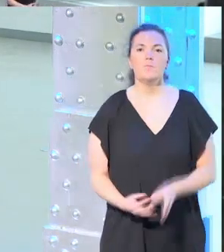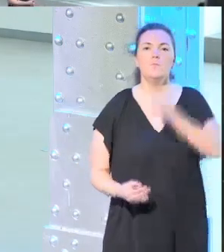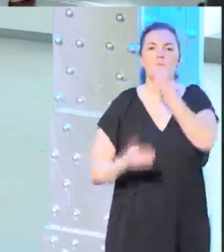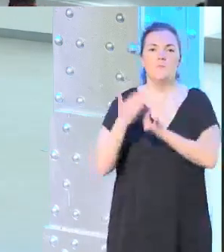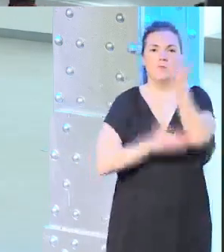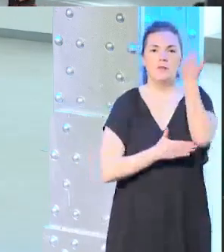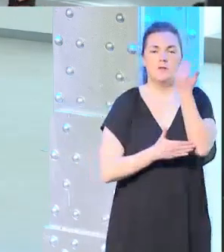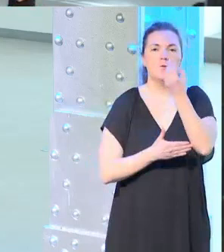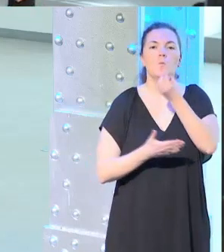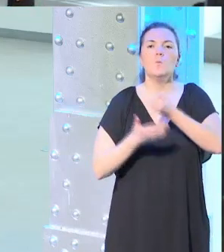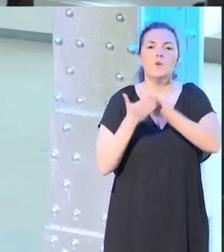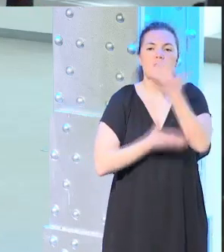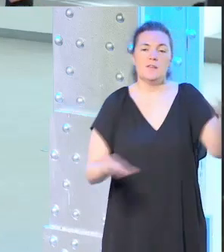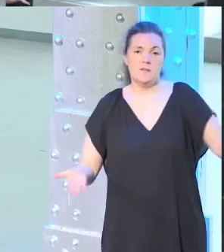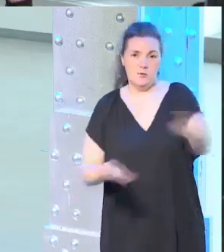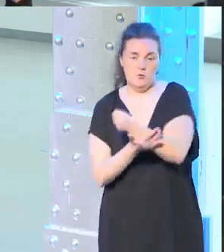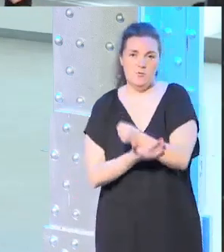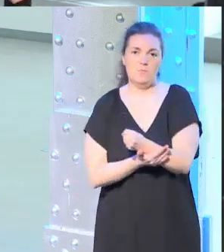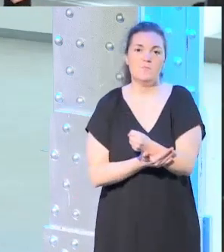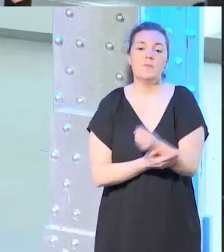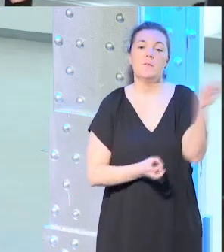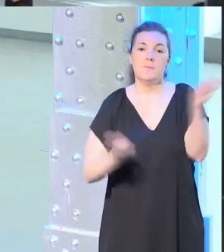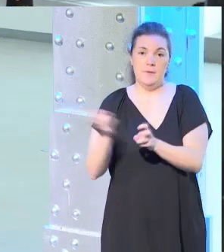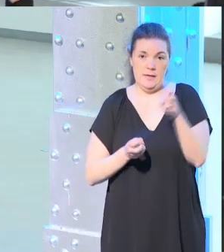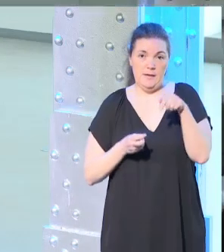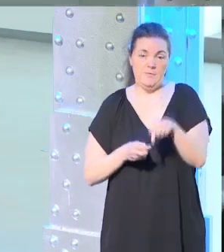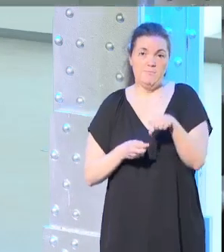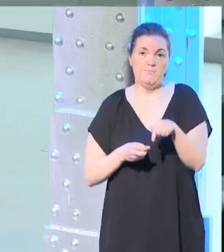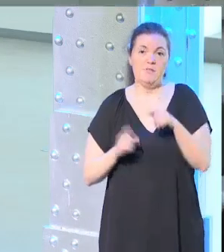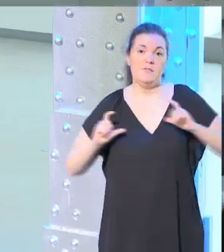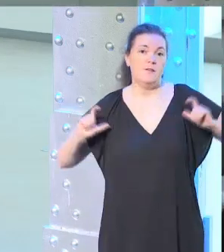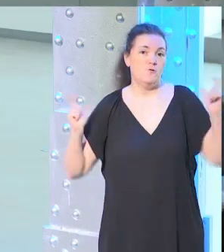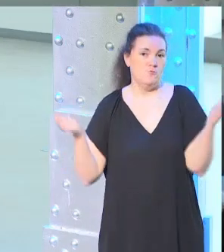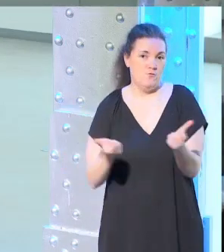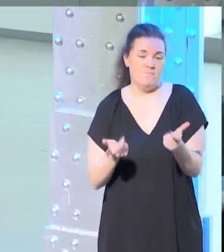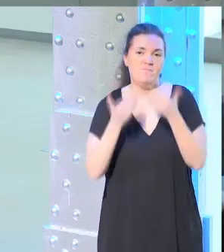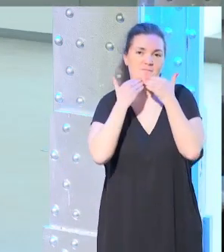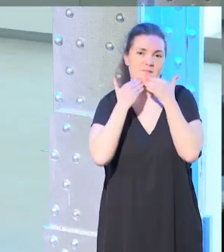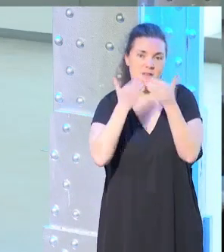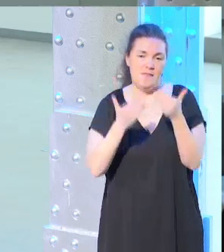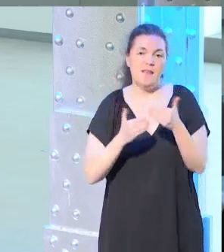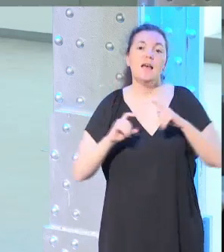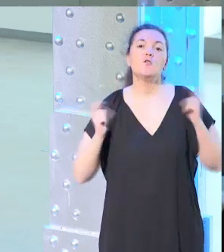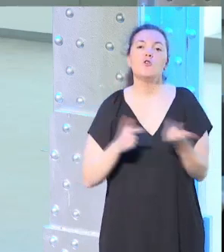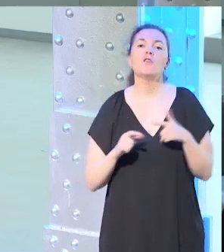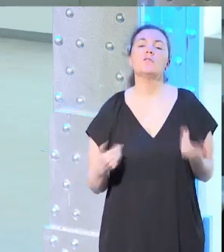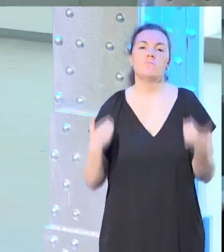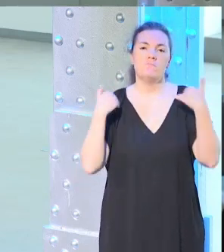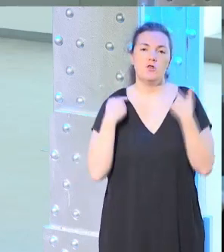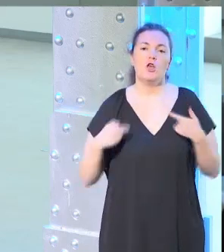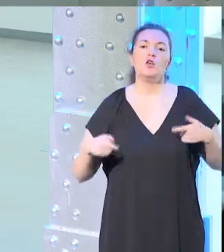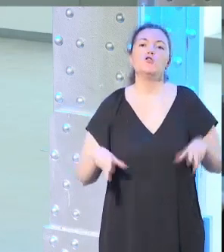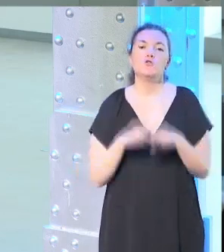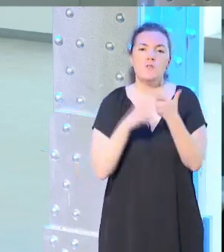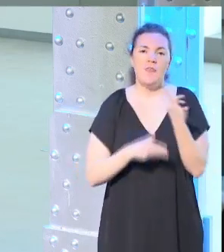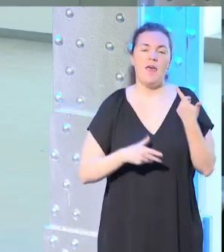Buenos días, muy buenos días a todos. Muchas gracias por venir a esta reunión de Sociedad Civil por el Debate. Somos